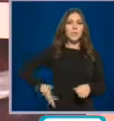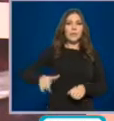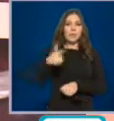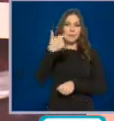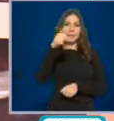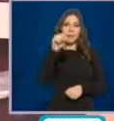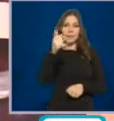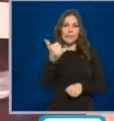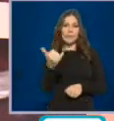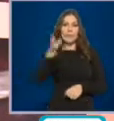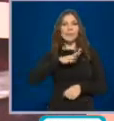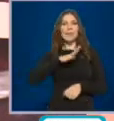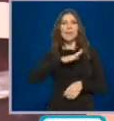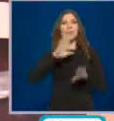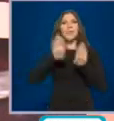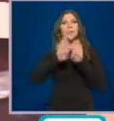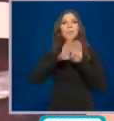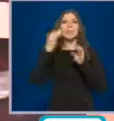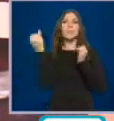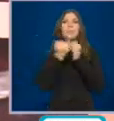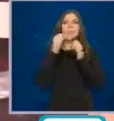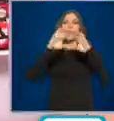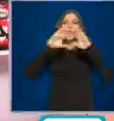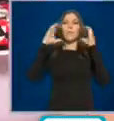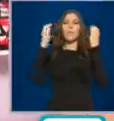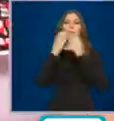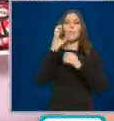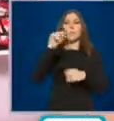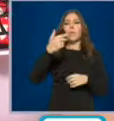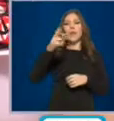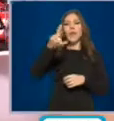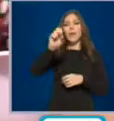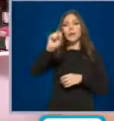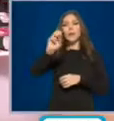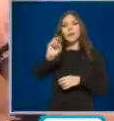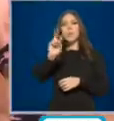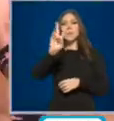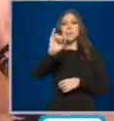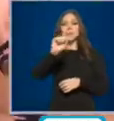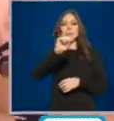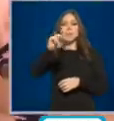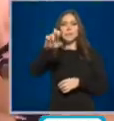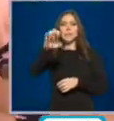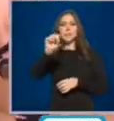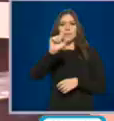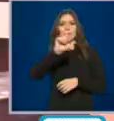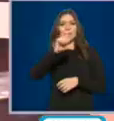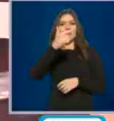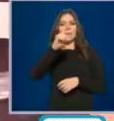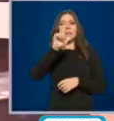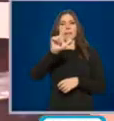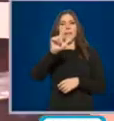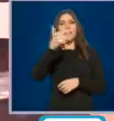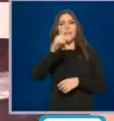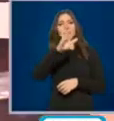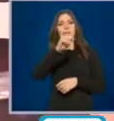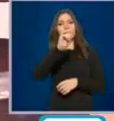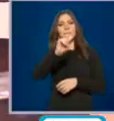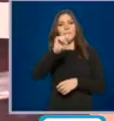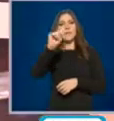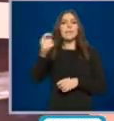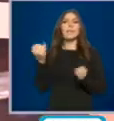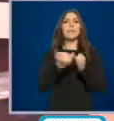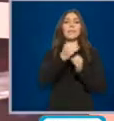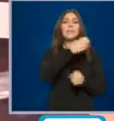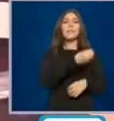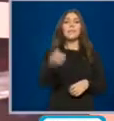and Business LGBT. Entonces hay todo un movimiento alrededor de esto, y bueno, obviamente hay hoteles. Fíjate que 3 de cada 10 hoteles en